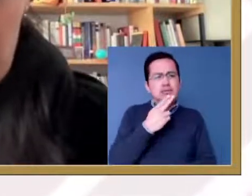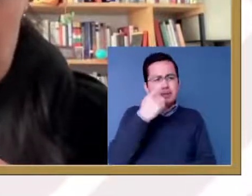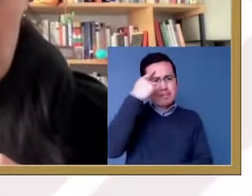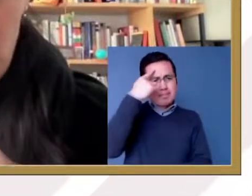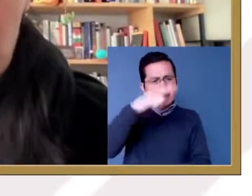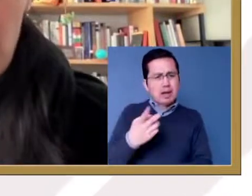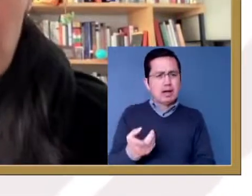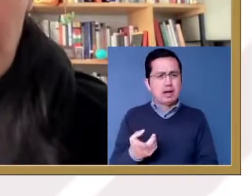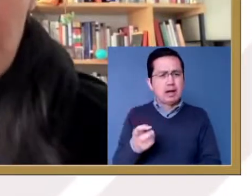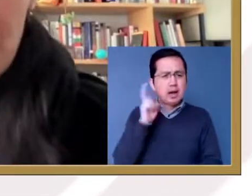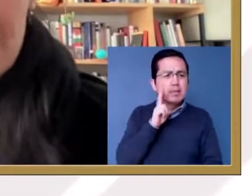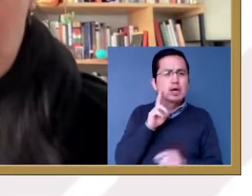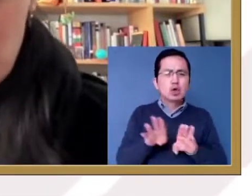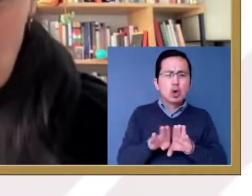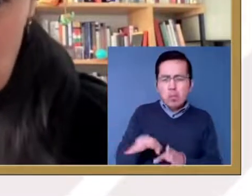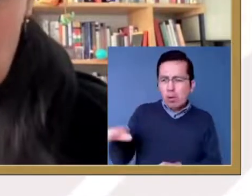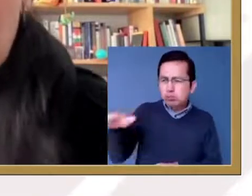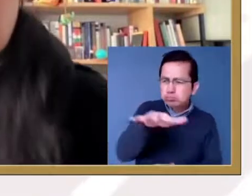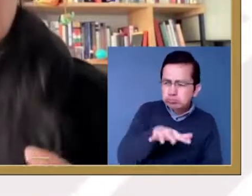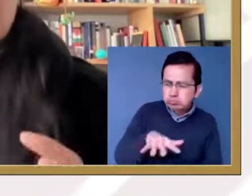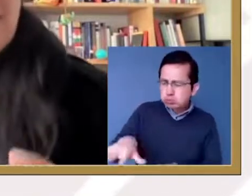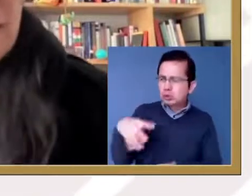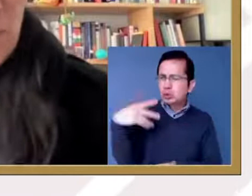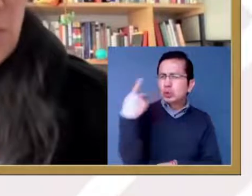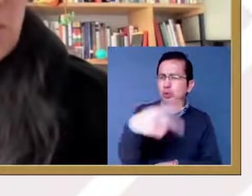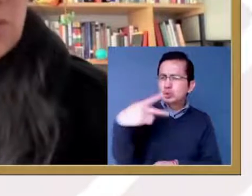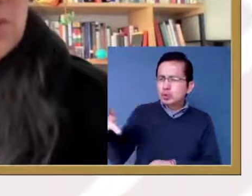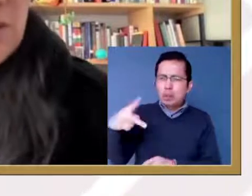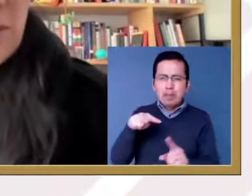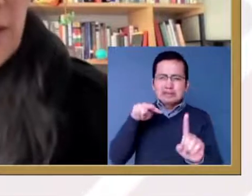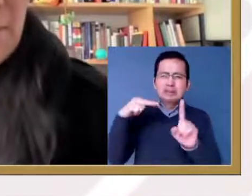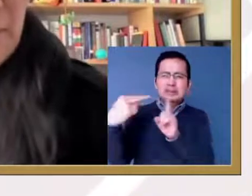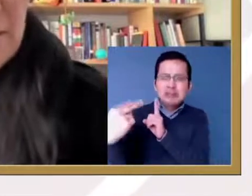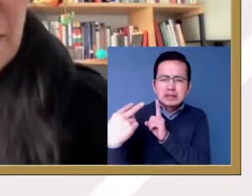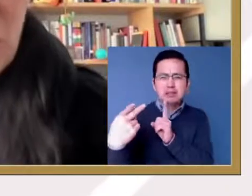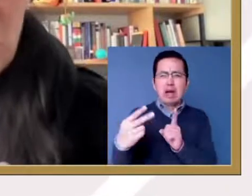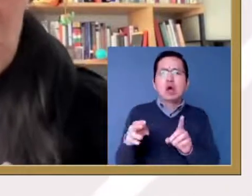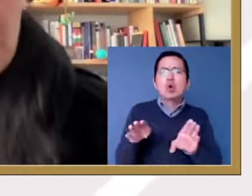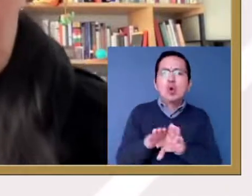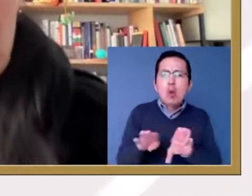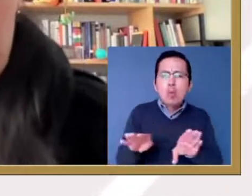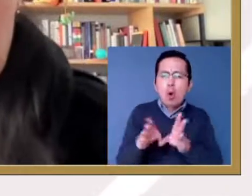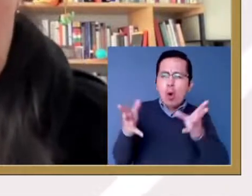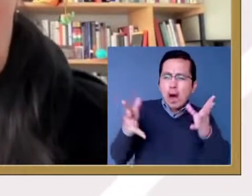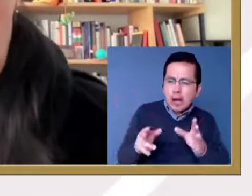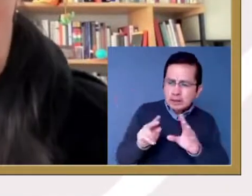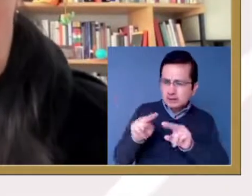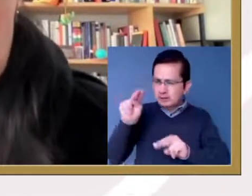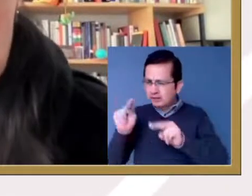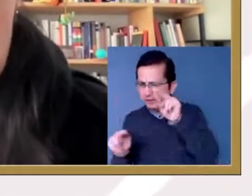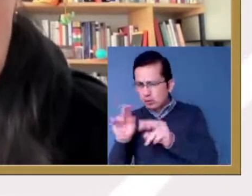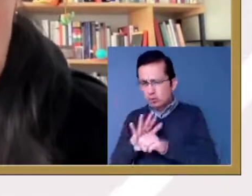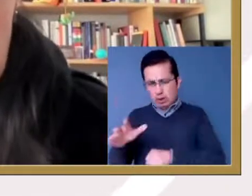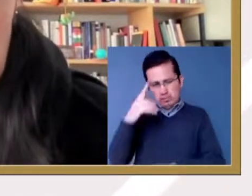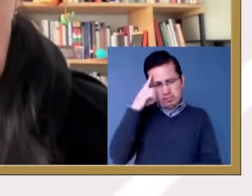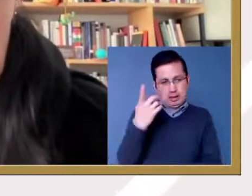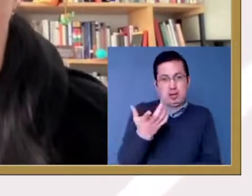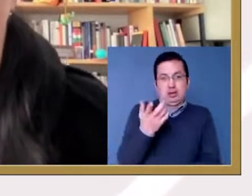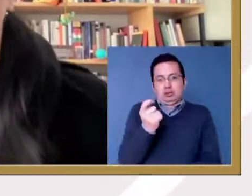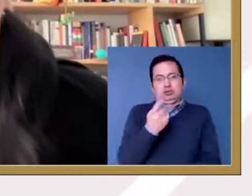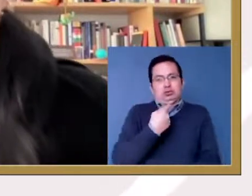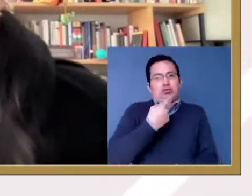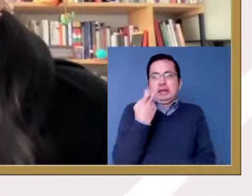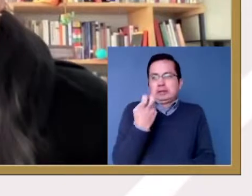medidor, digamos, de por dónde va la percepción, que de nuevo nos lleva a pensar cómo estamos articulando los discursos públicos,